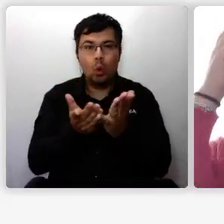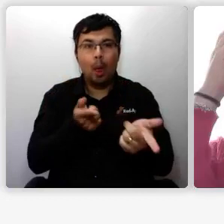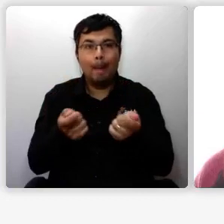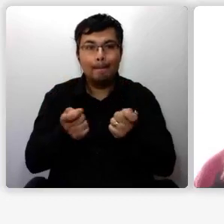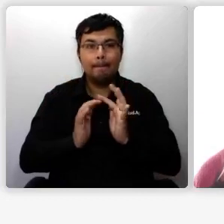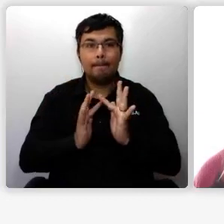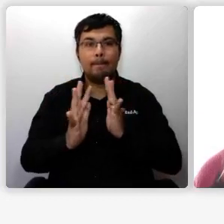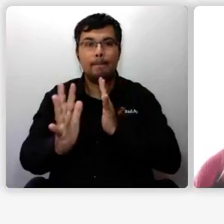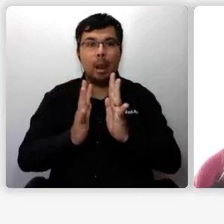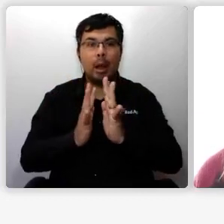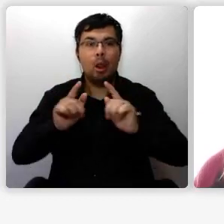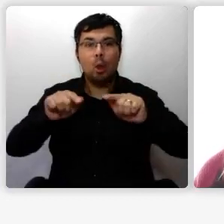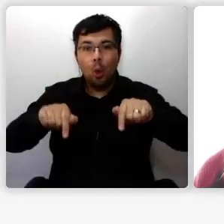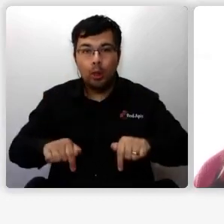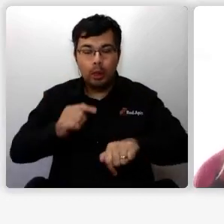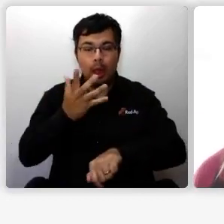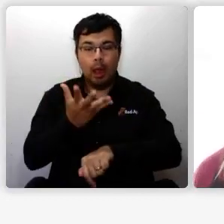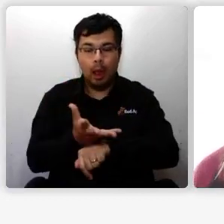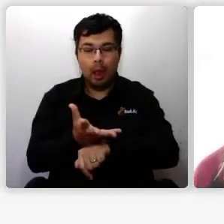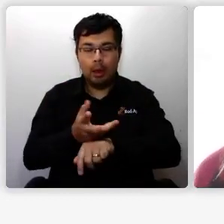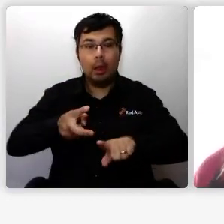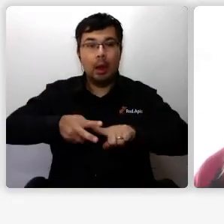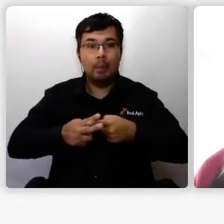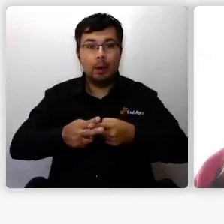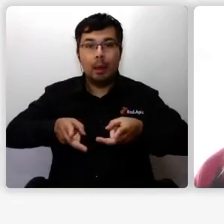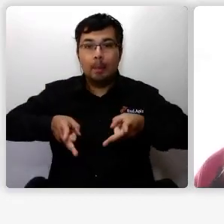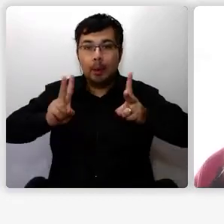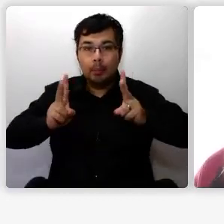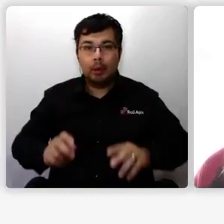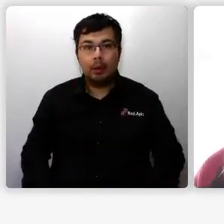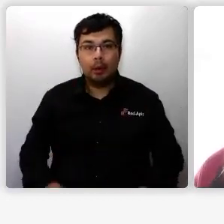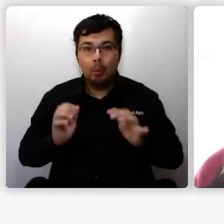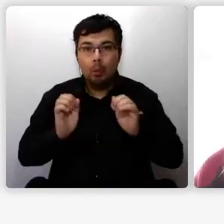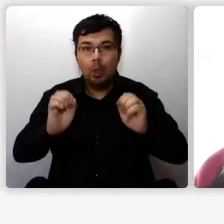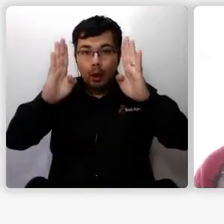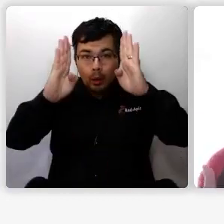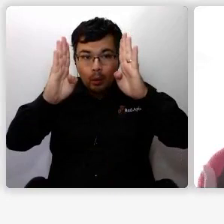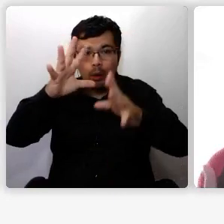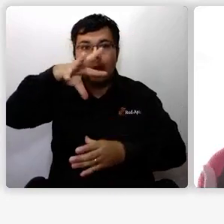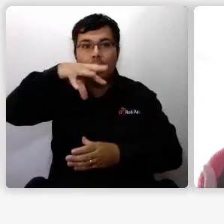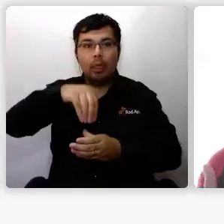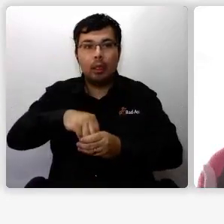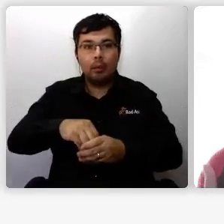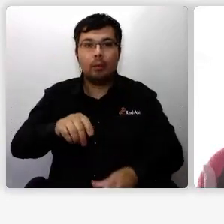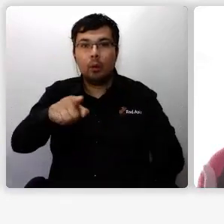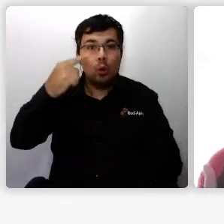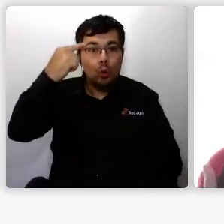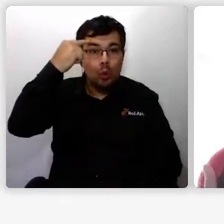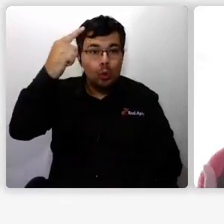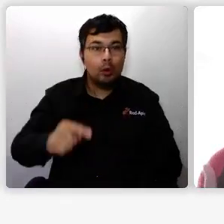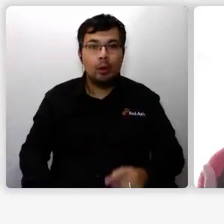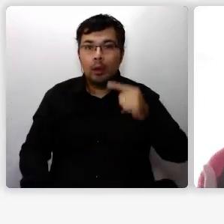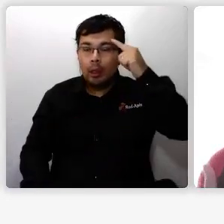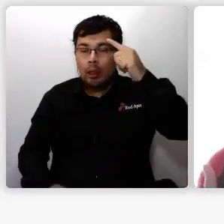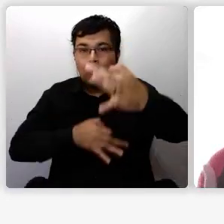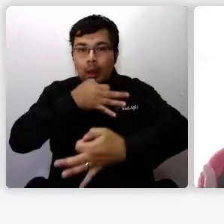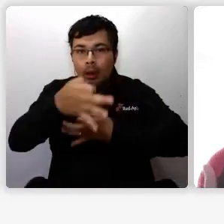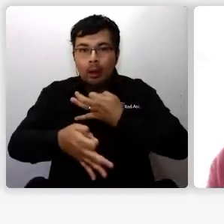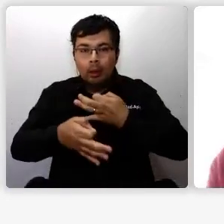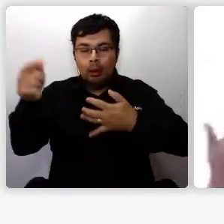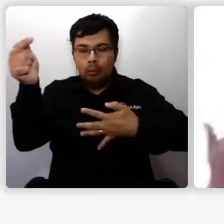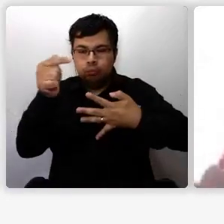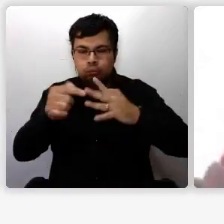eso y poder escuchar. Entonces, dentro de lo que pensaba, hablábamos de hacer una lista de metas